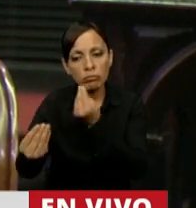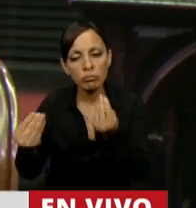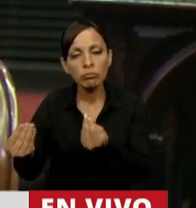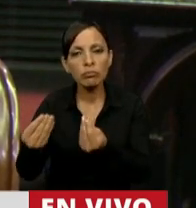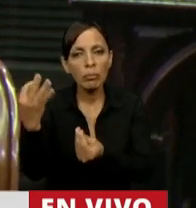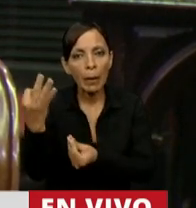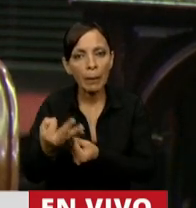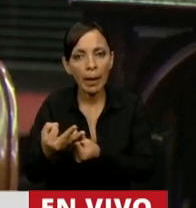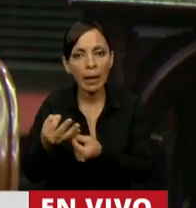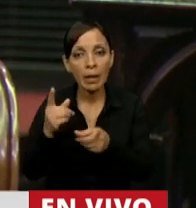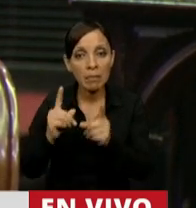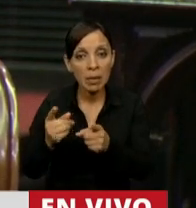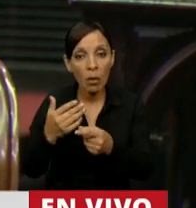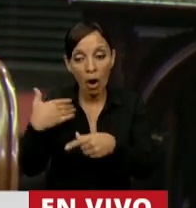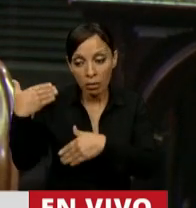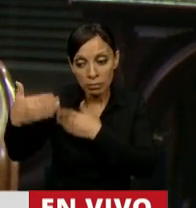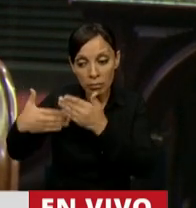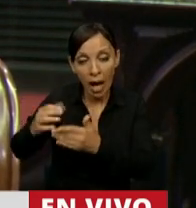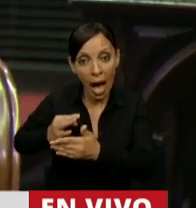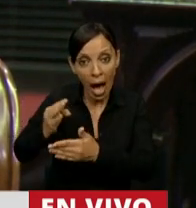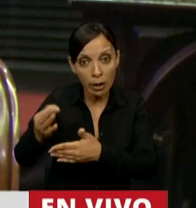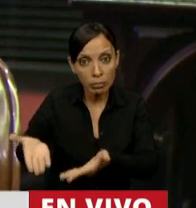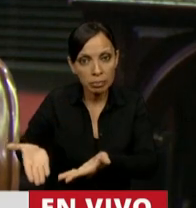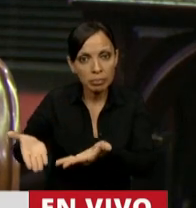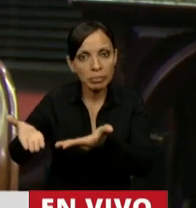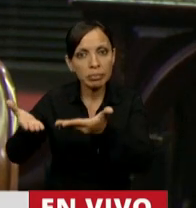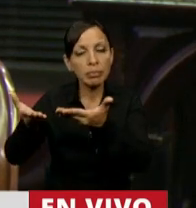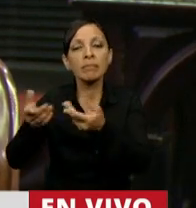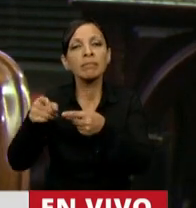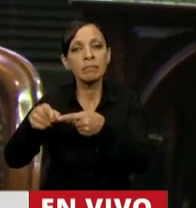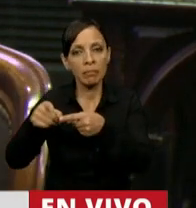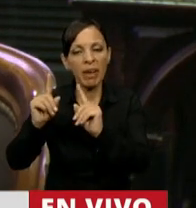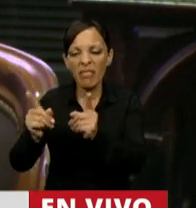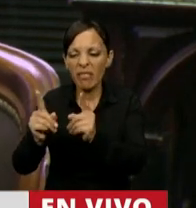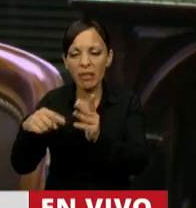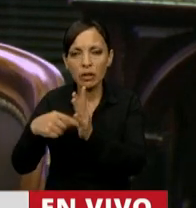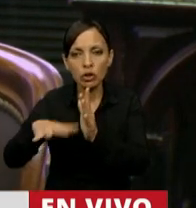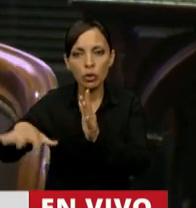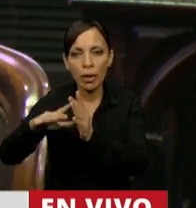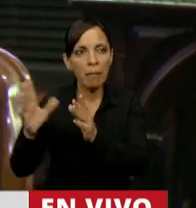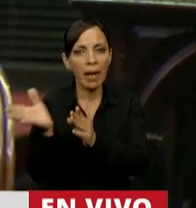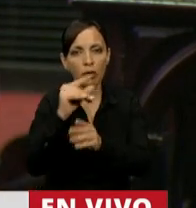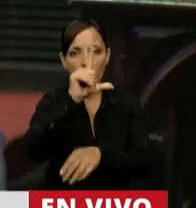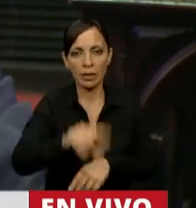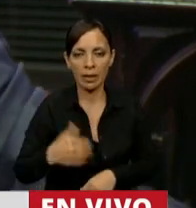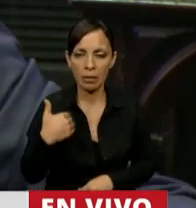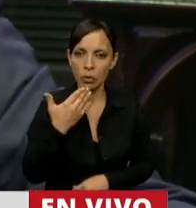que se transformó en los últimos años y para que sea y siga siendo la ciudad de todos los argentinos.